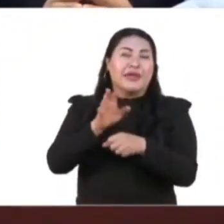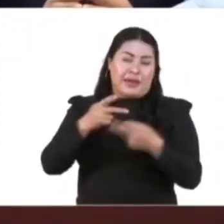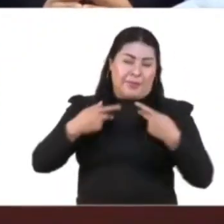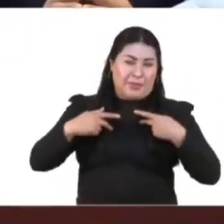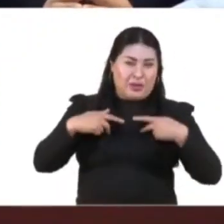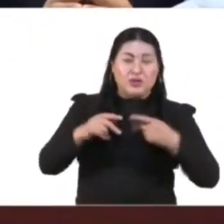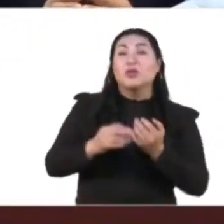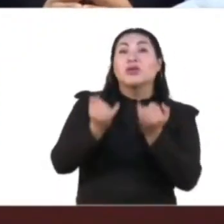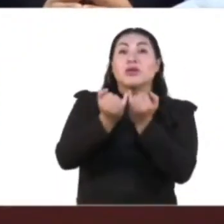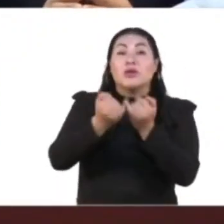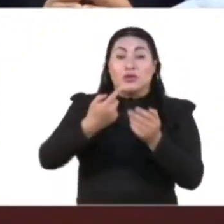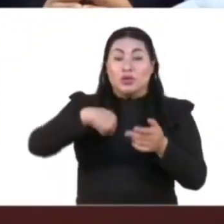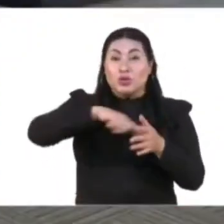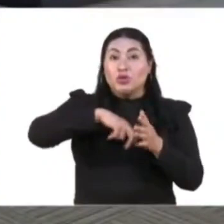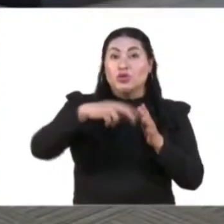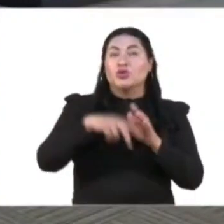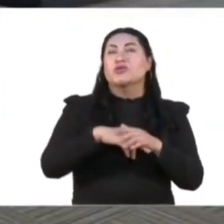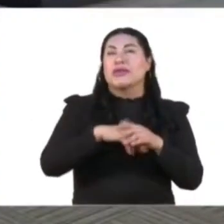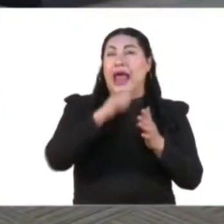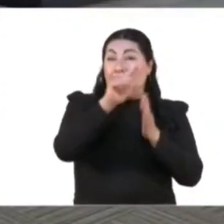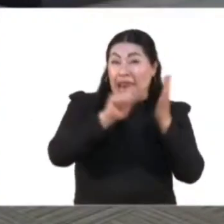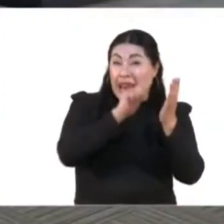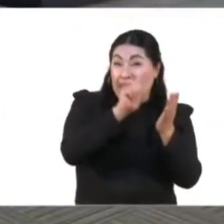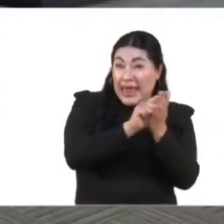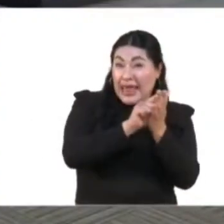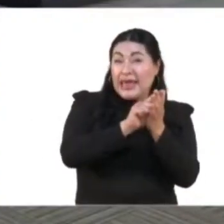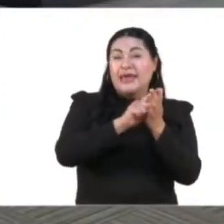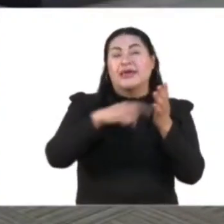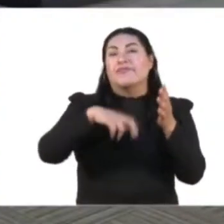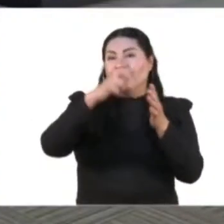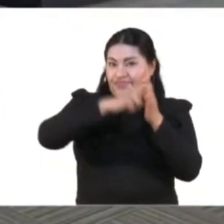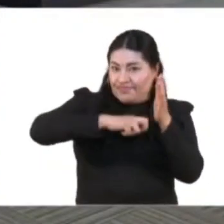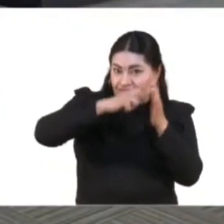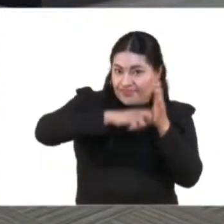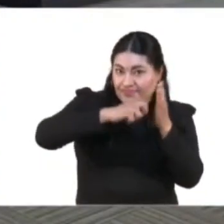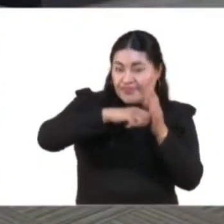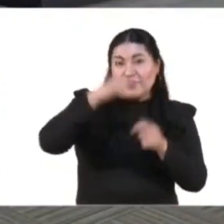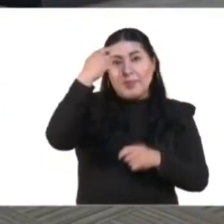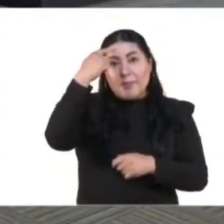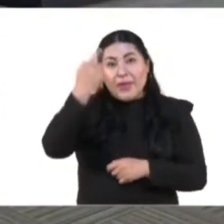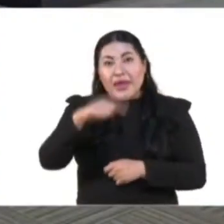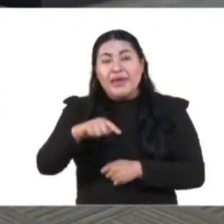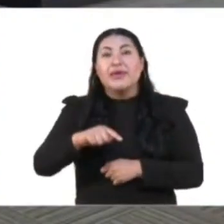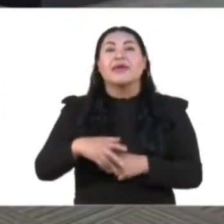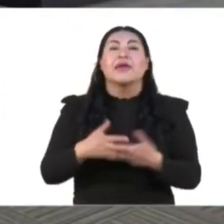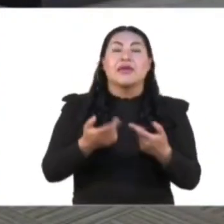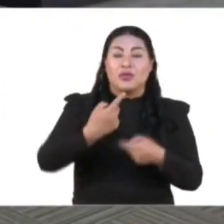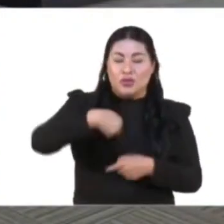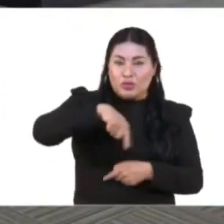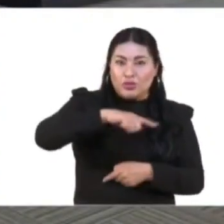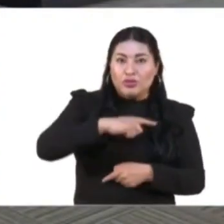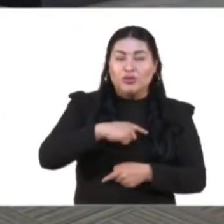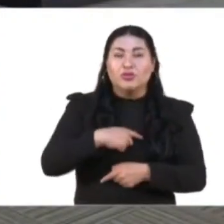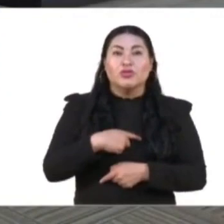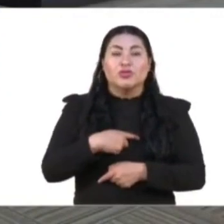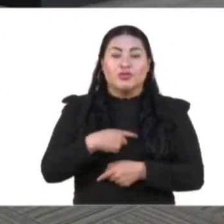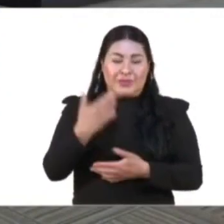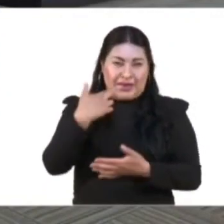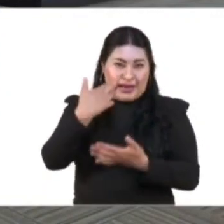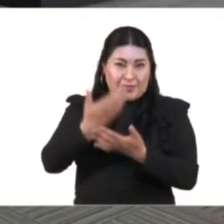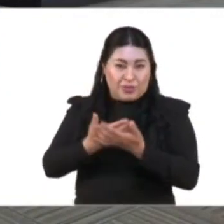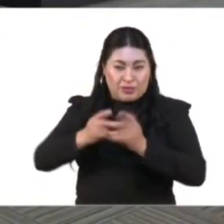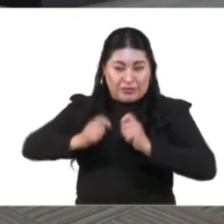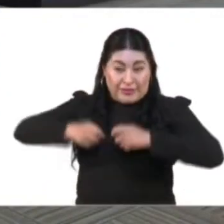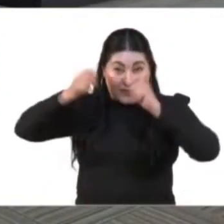una modificación a la Ley de Protección Civil para que se formalizara la figura de lo que llamamos ahora el